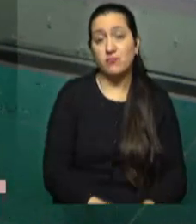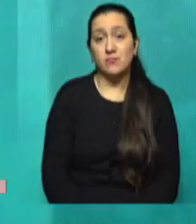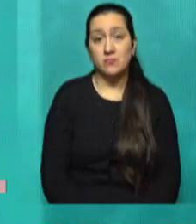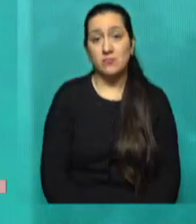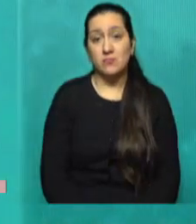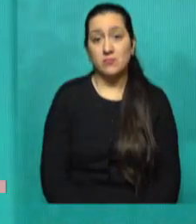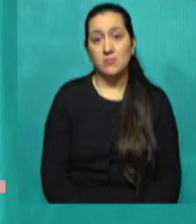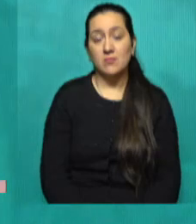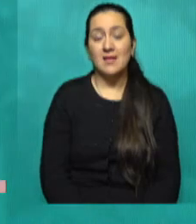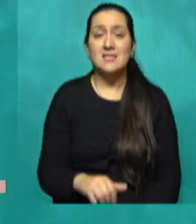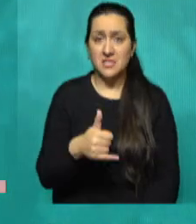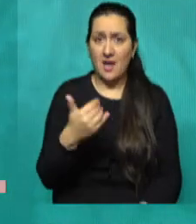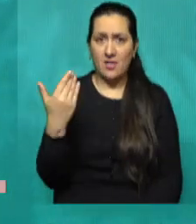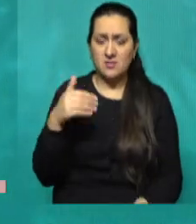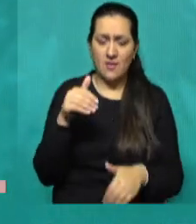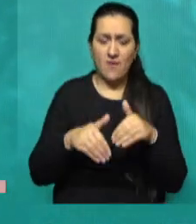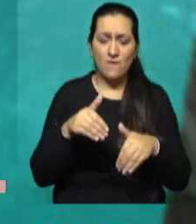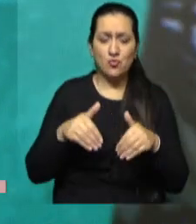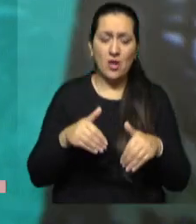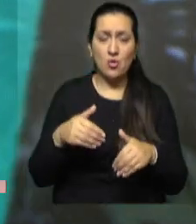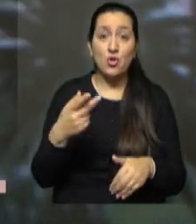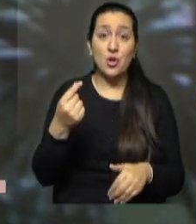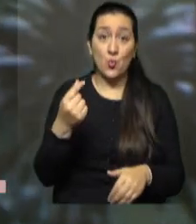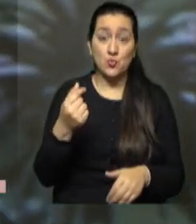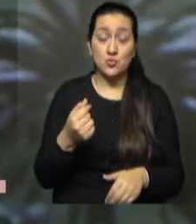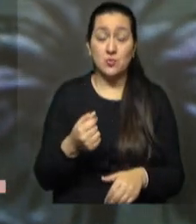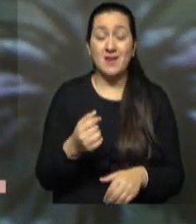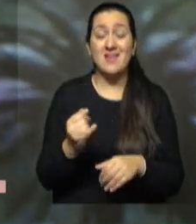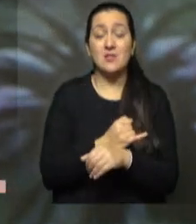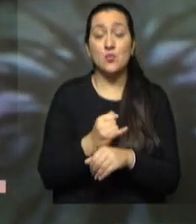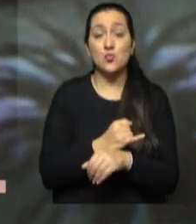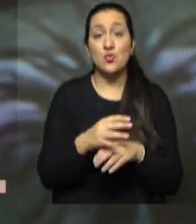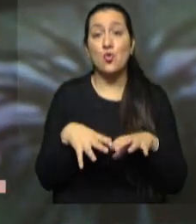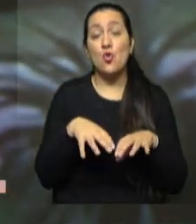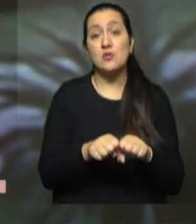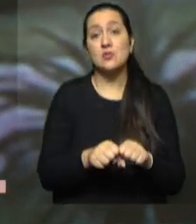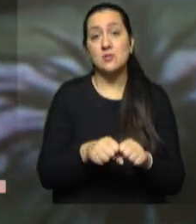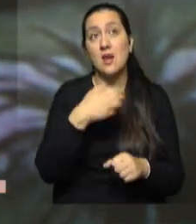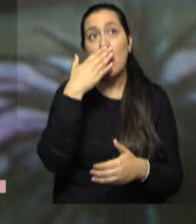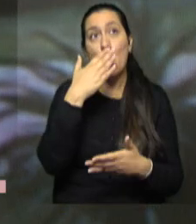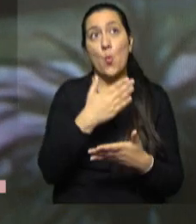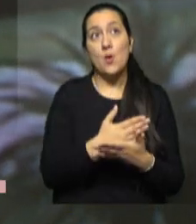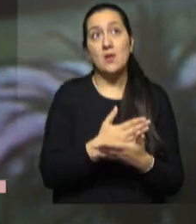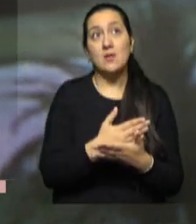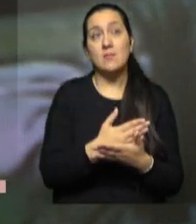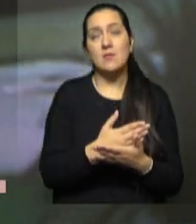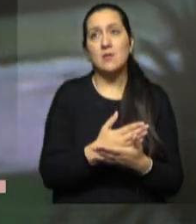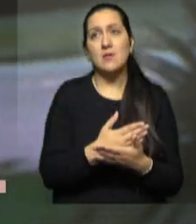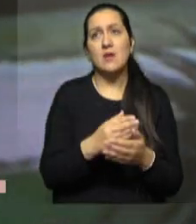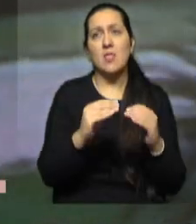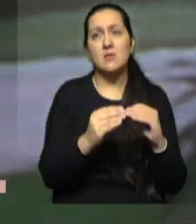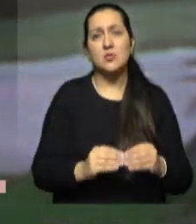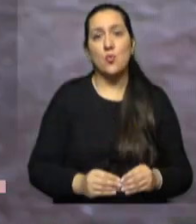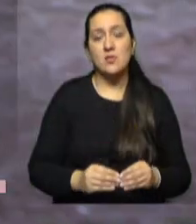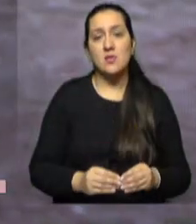se había votado recursos para el instituto de colonización en la última fueron la rendición de